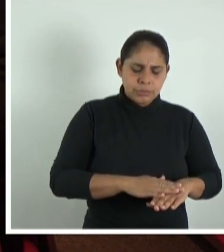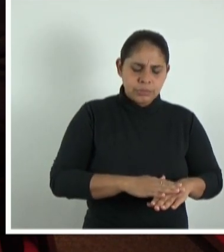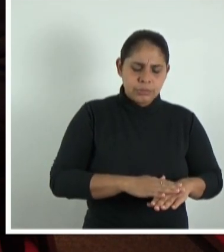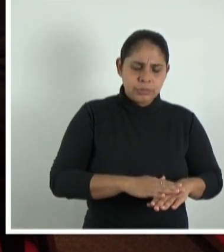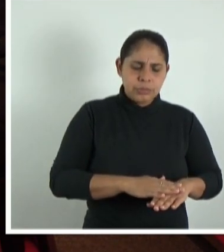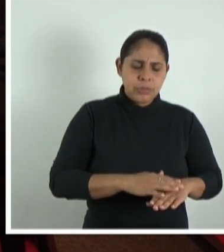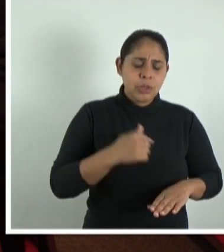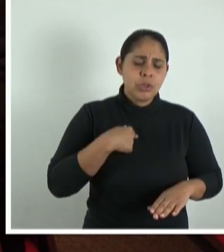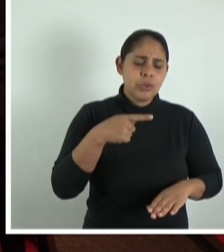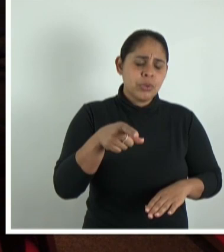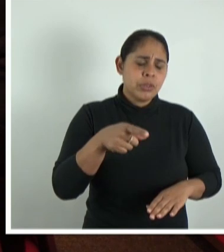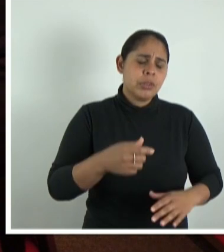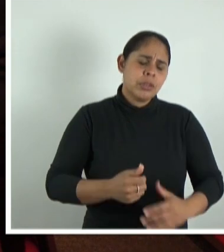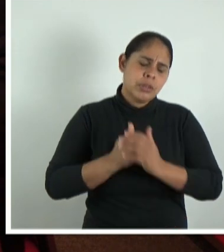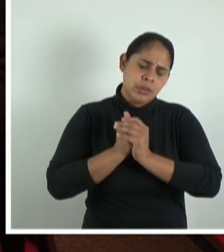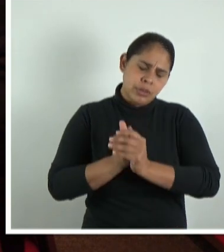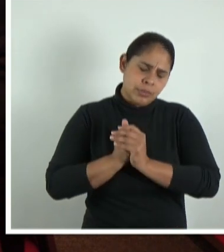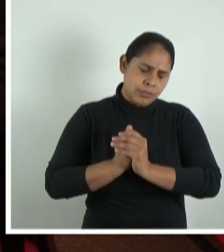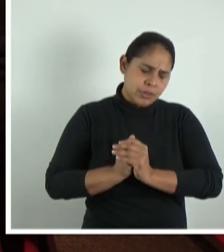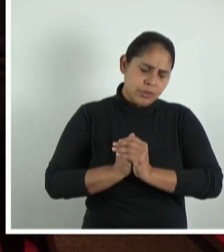y te pido, Jesucristo,